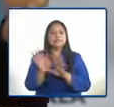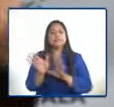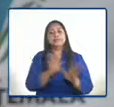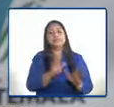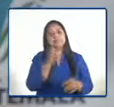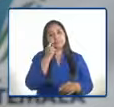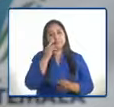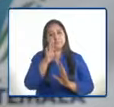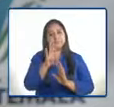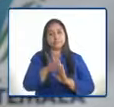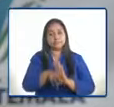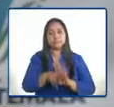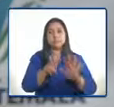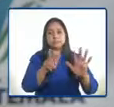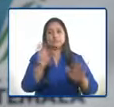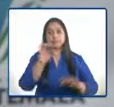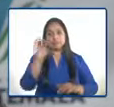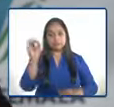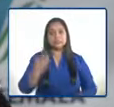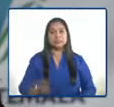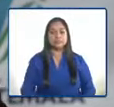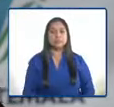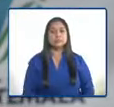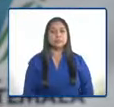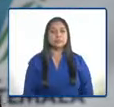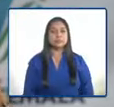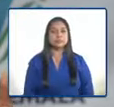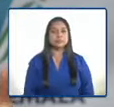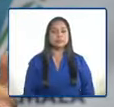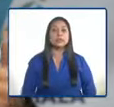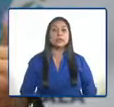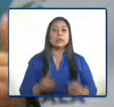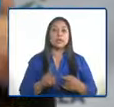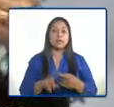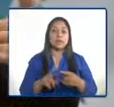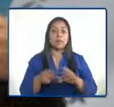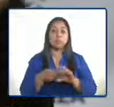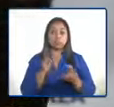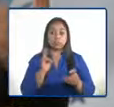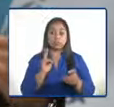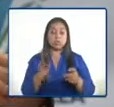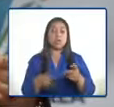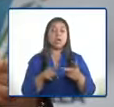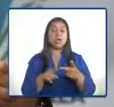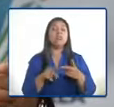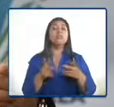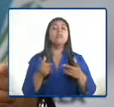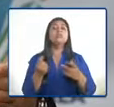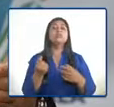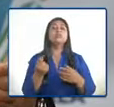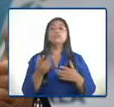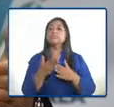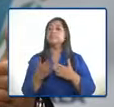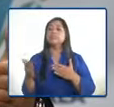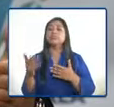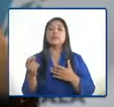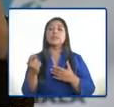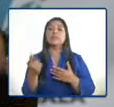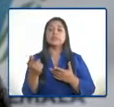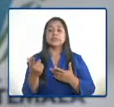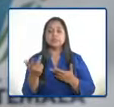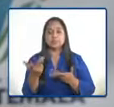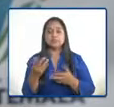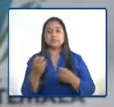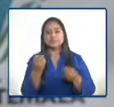Drásticamente se redujo a un 70% el abandono de proceso. Ahora, ¿qué queda con el resto de abandonos de proceso? Te